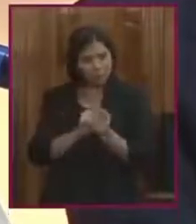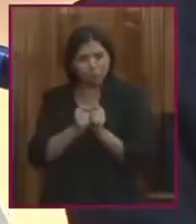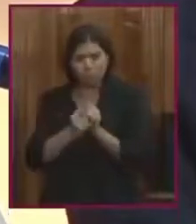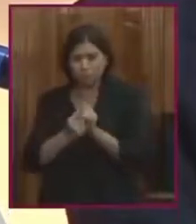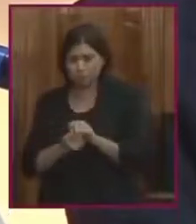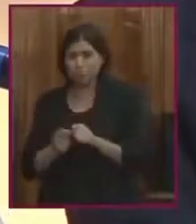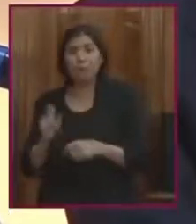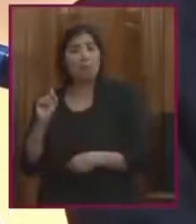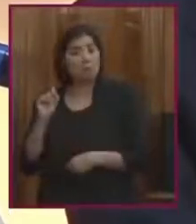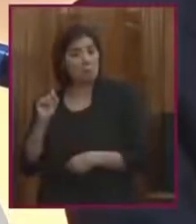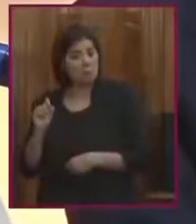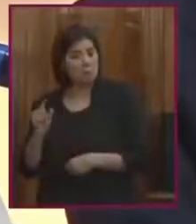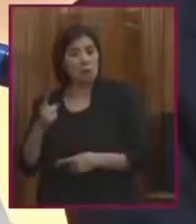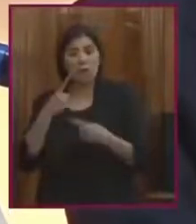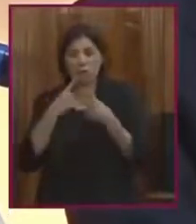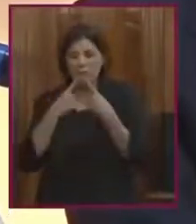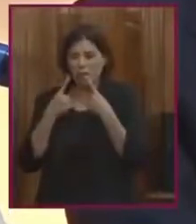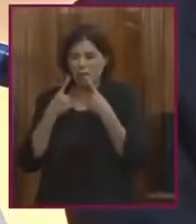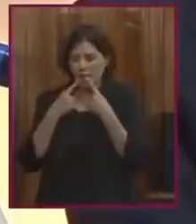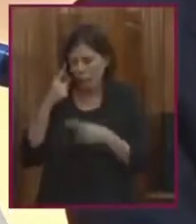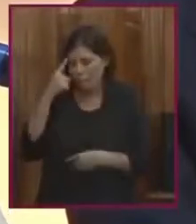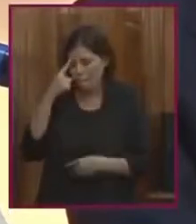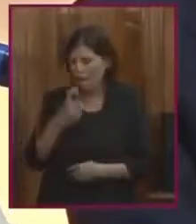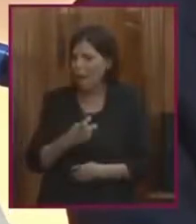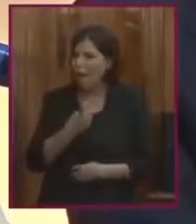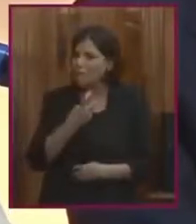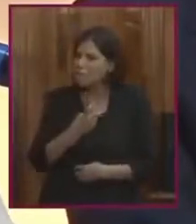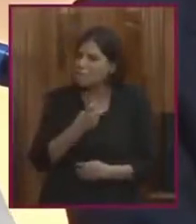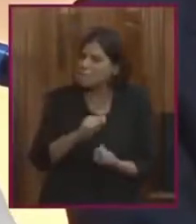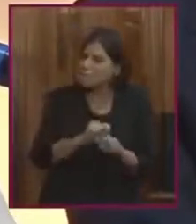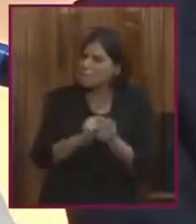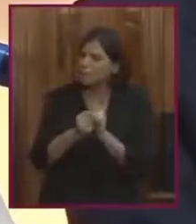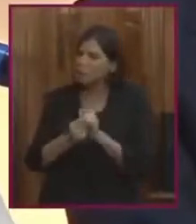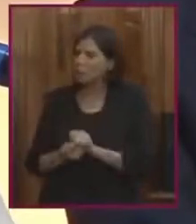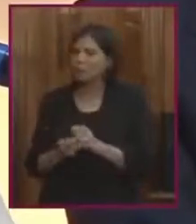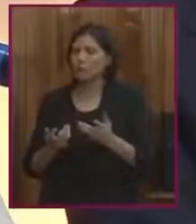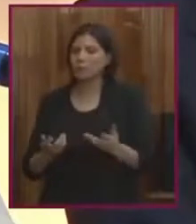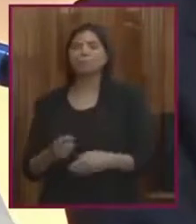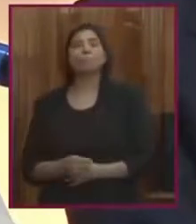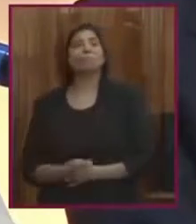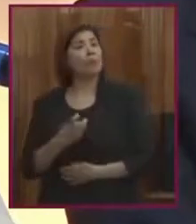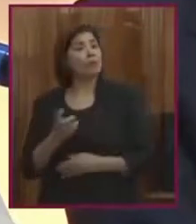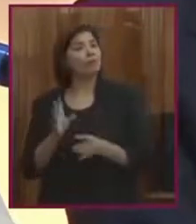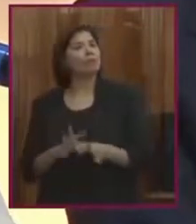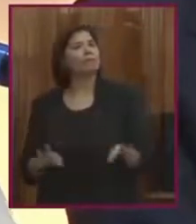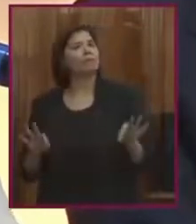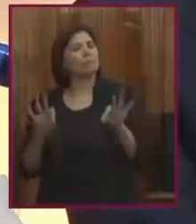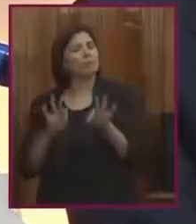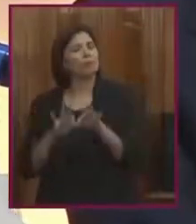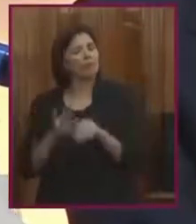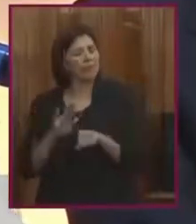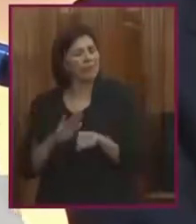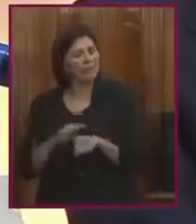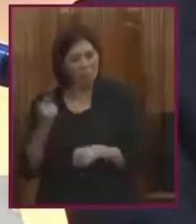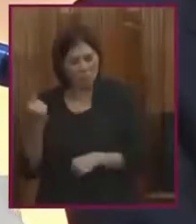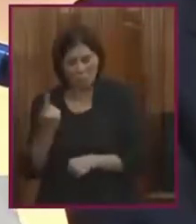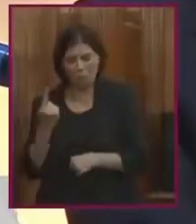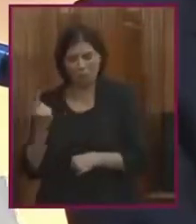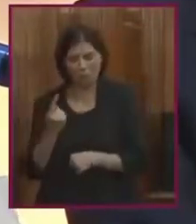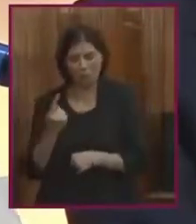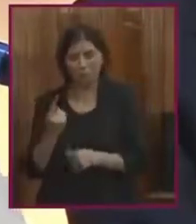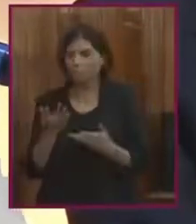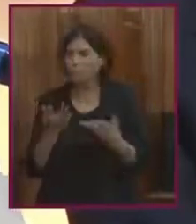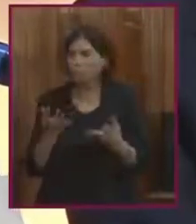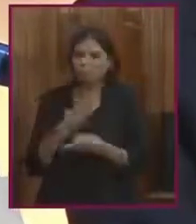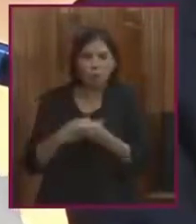de diálogo para la transformación. Y esto es fundamental porque, como todo lo que arranca